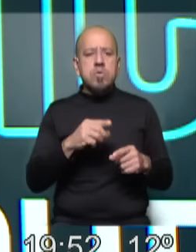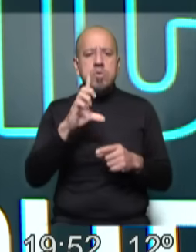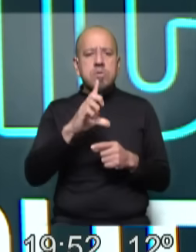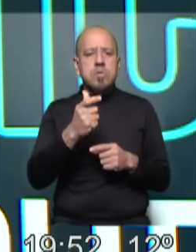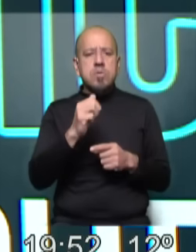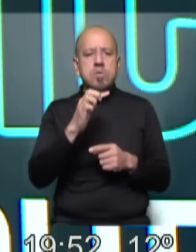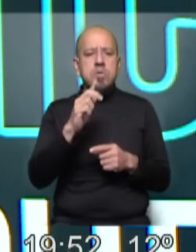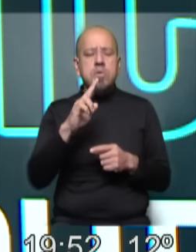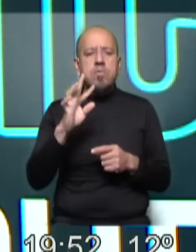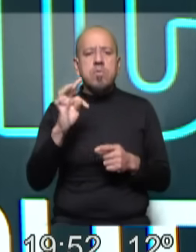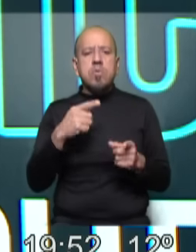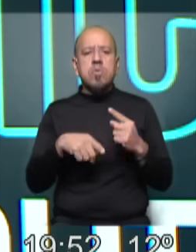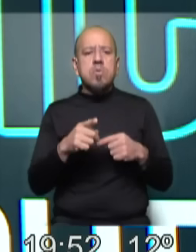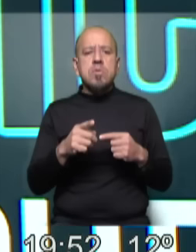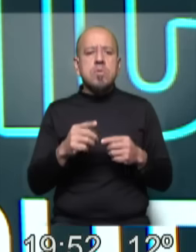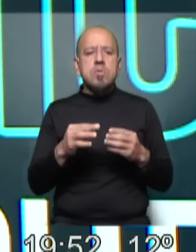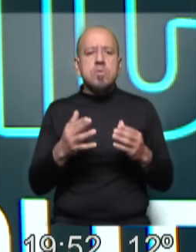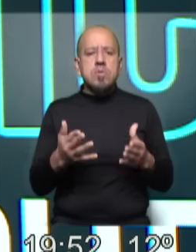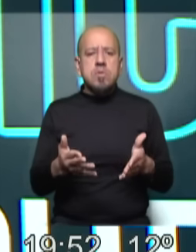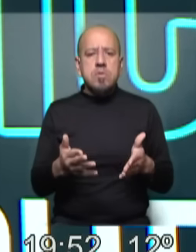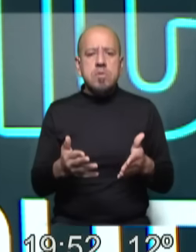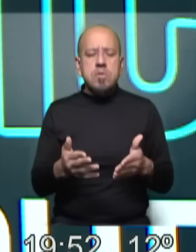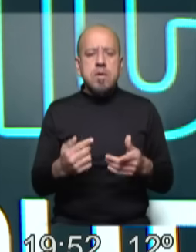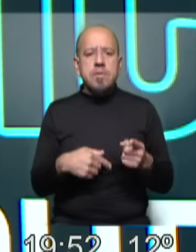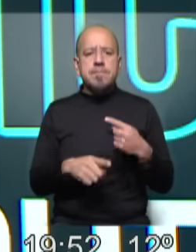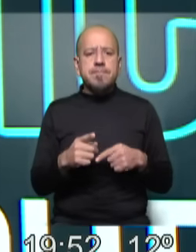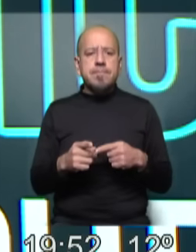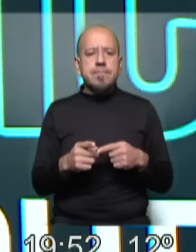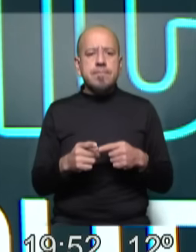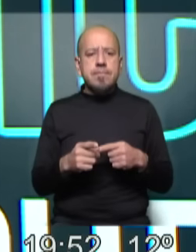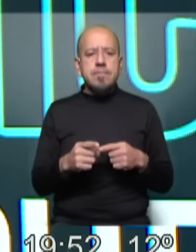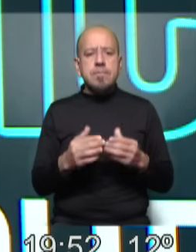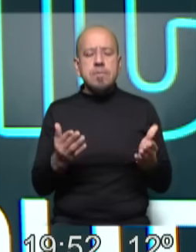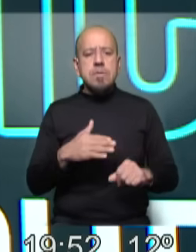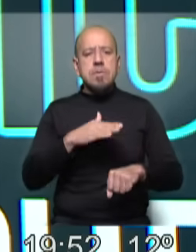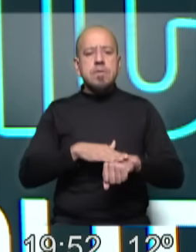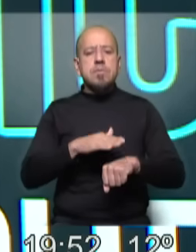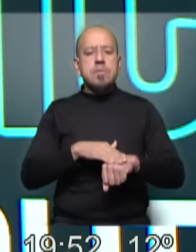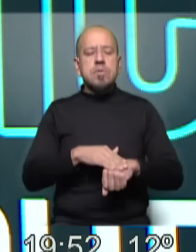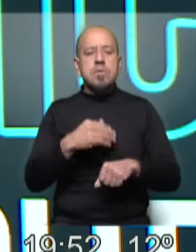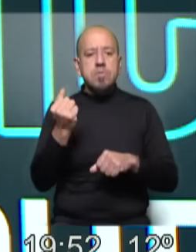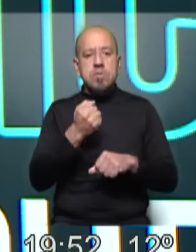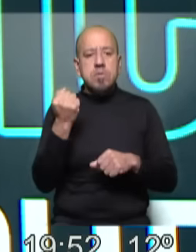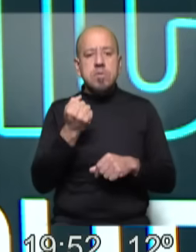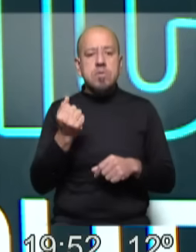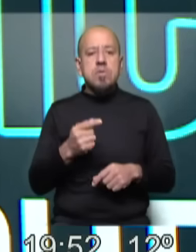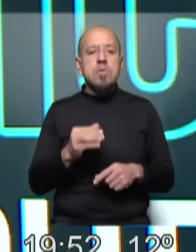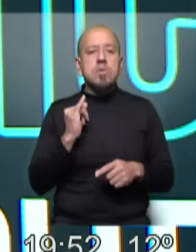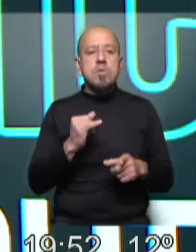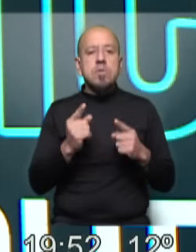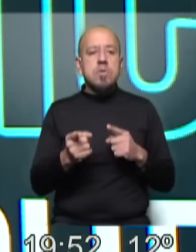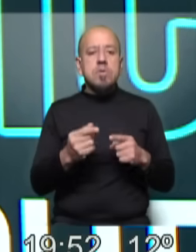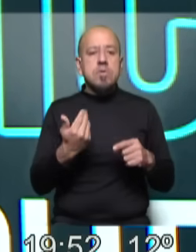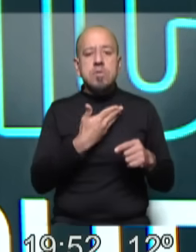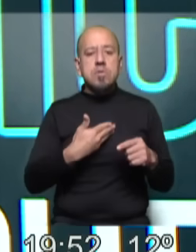ejemplo bueno bueno cómo termina decantando un poco las responsabilidades es importante y si el presidente va a